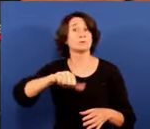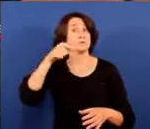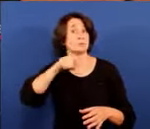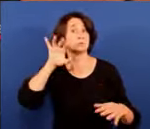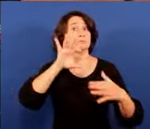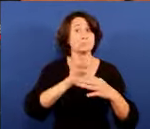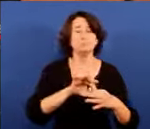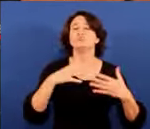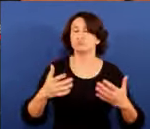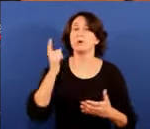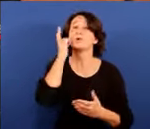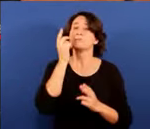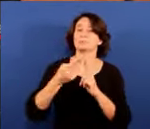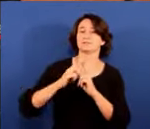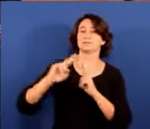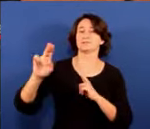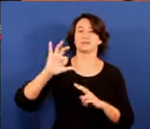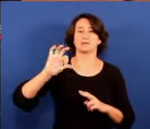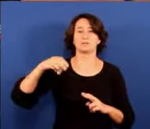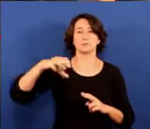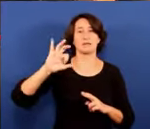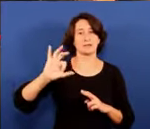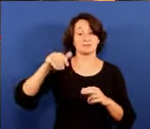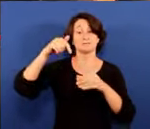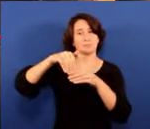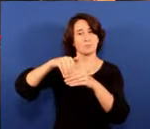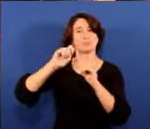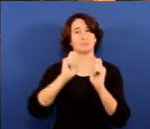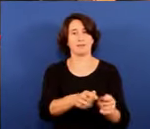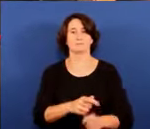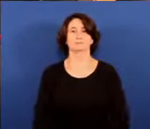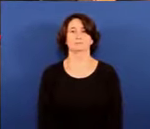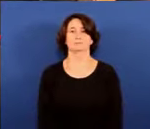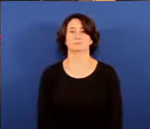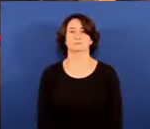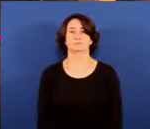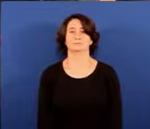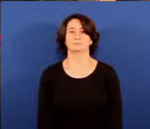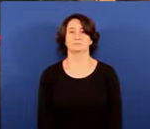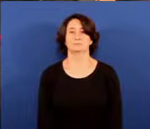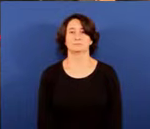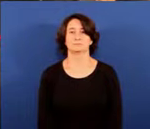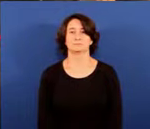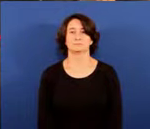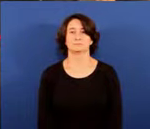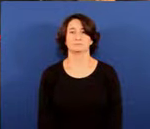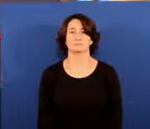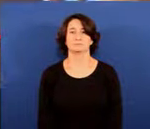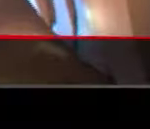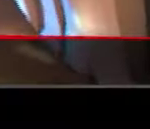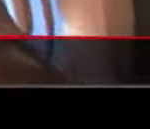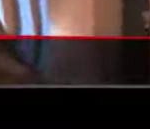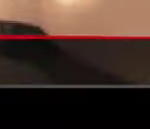dos categorías, pincho libre y pincho con ingrediente estrella, que este año será el bacalao. 10 cocineros de reconocido